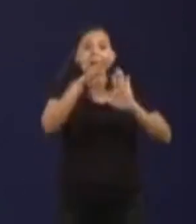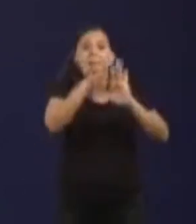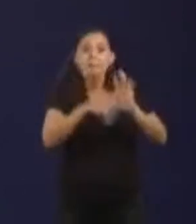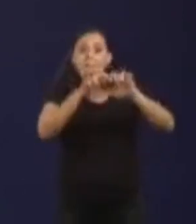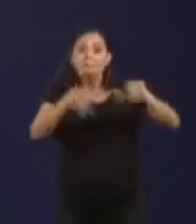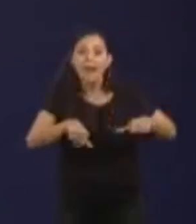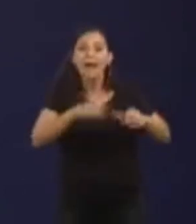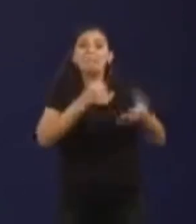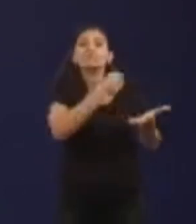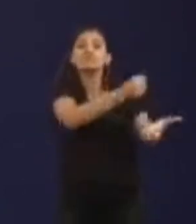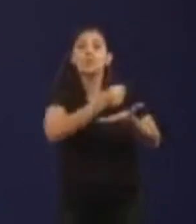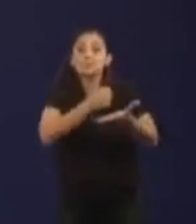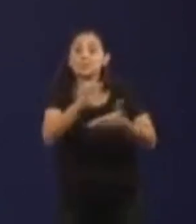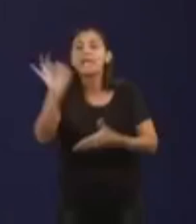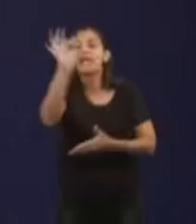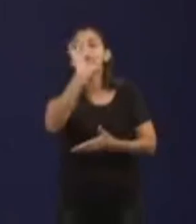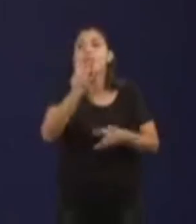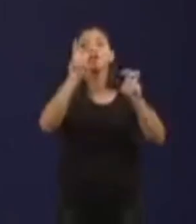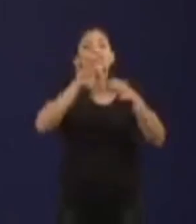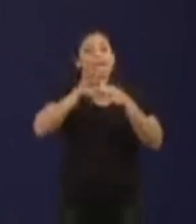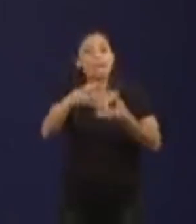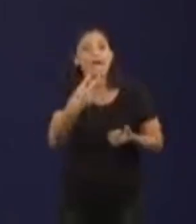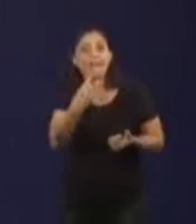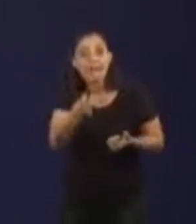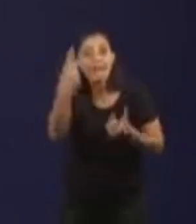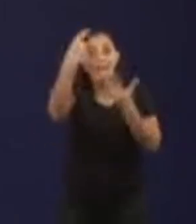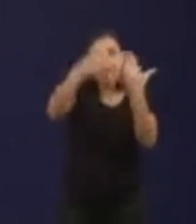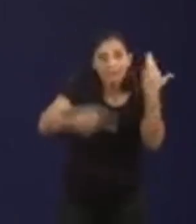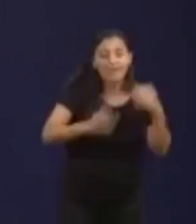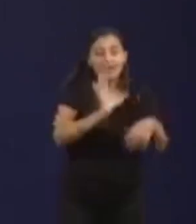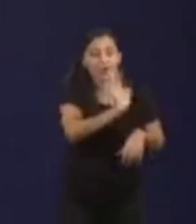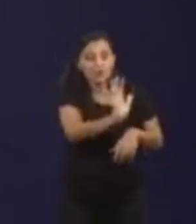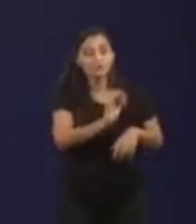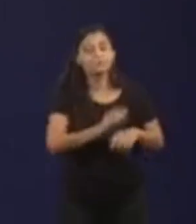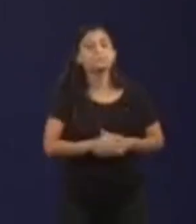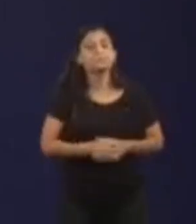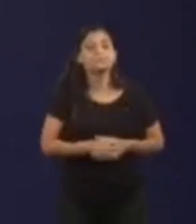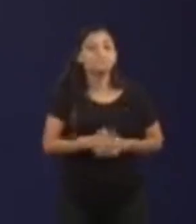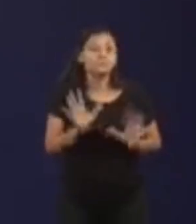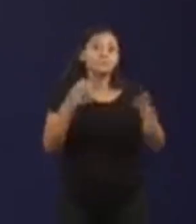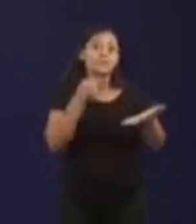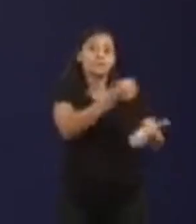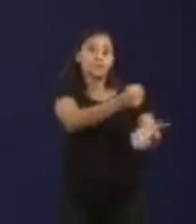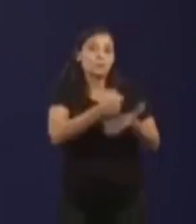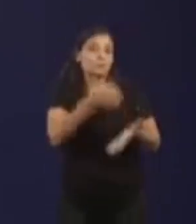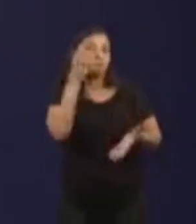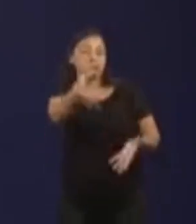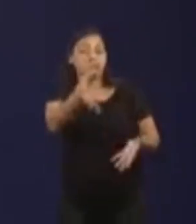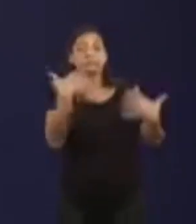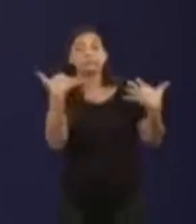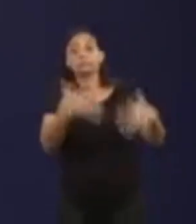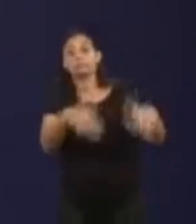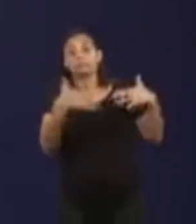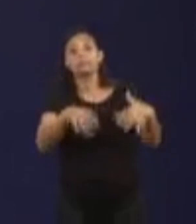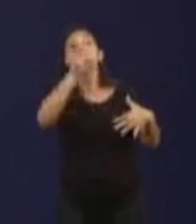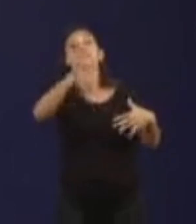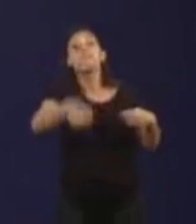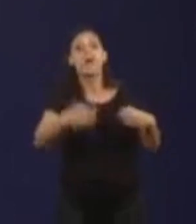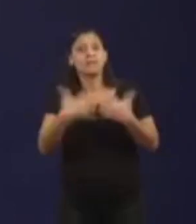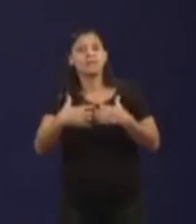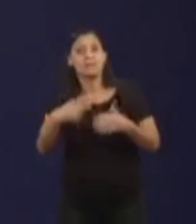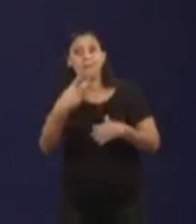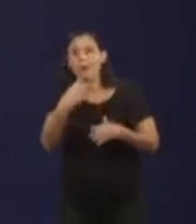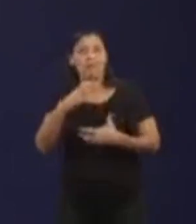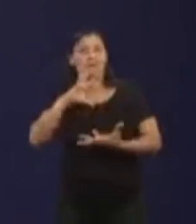esquema de tarifas eh irrisorias despedazó el sistema energético de hecho a